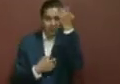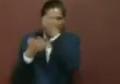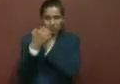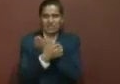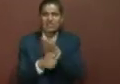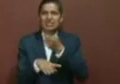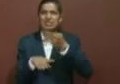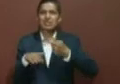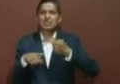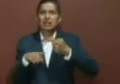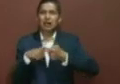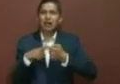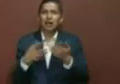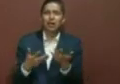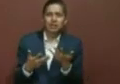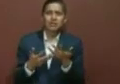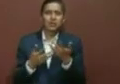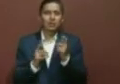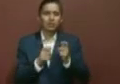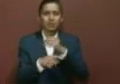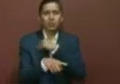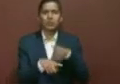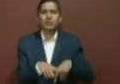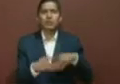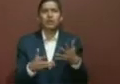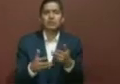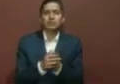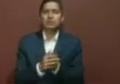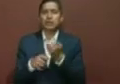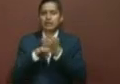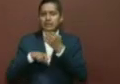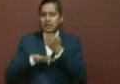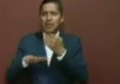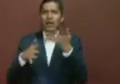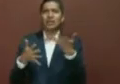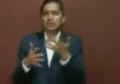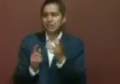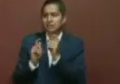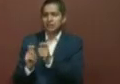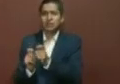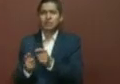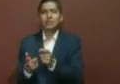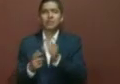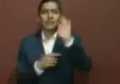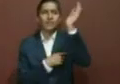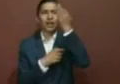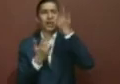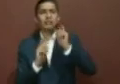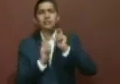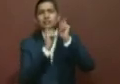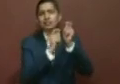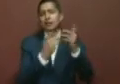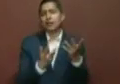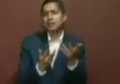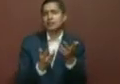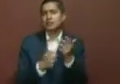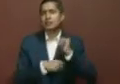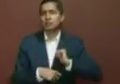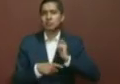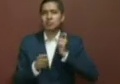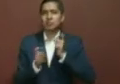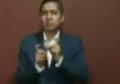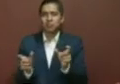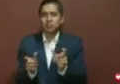le toca al municipio, qué le toca a los estados y qué le toca a la federación, a propósito de que sea el tema